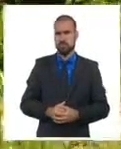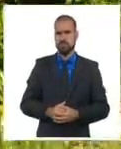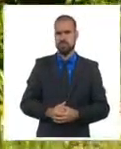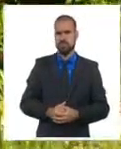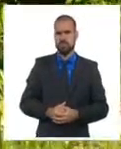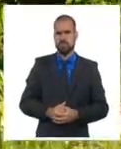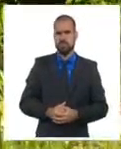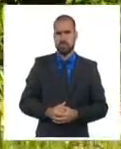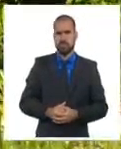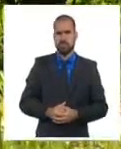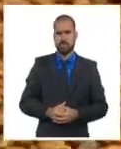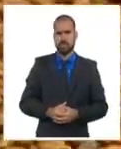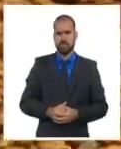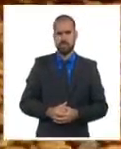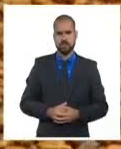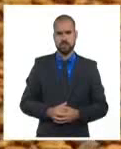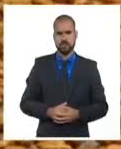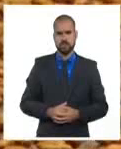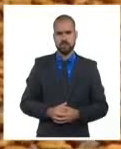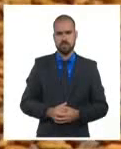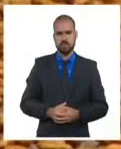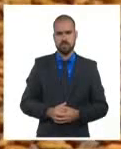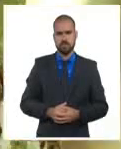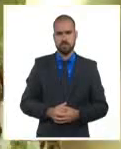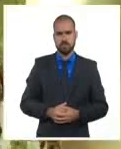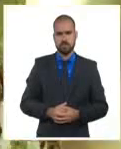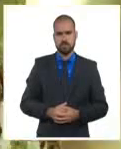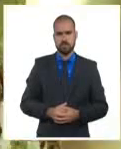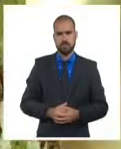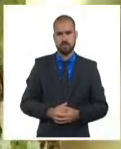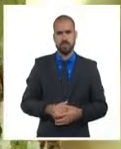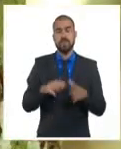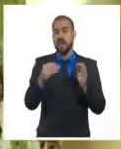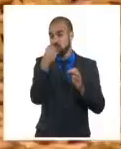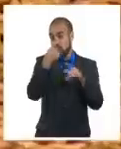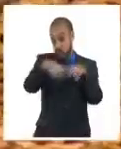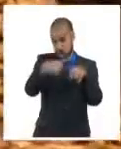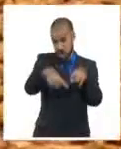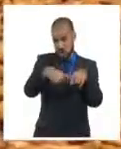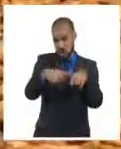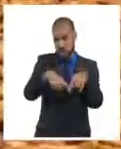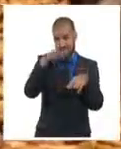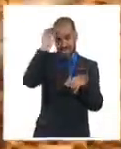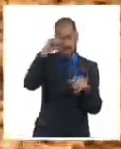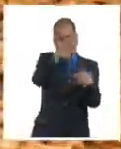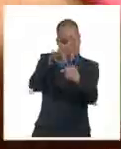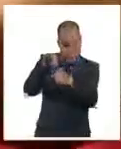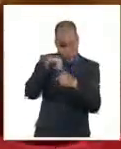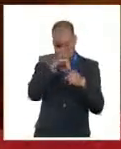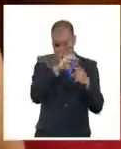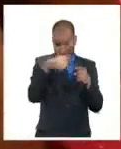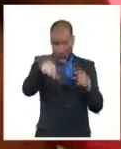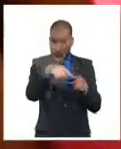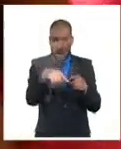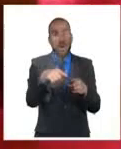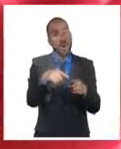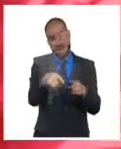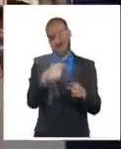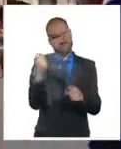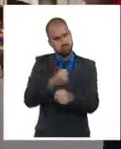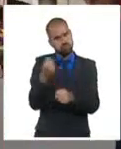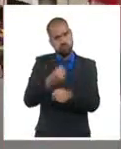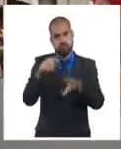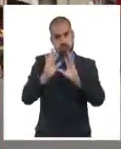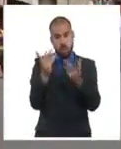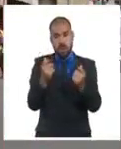El cultivo y procesamiento del cacao en grandes haciendas es una de las actividades económicas que han resistido el paso del